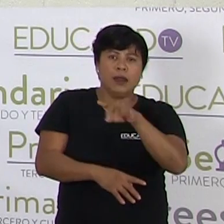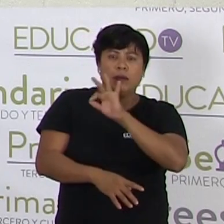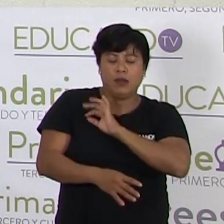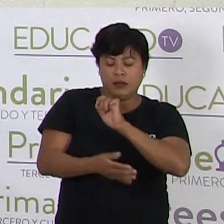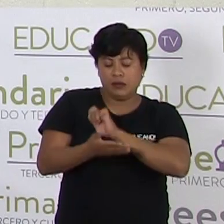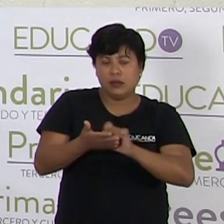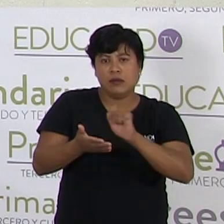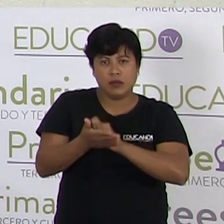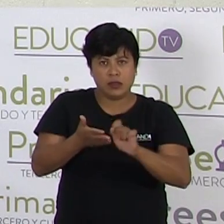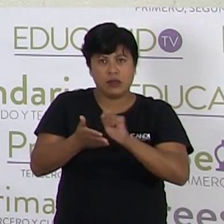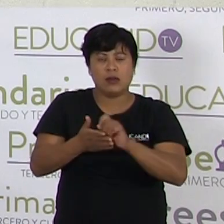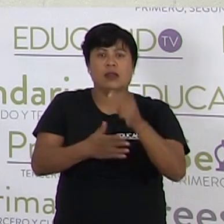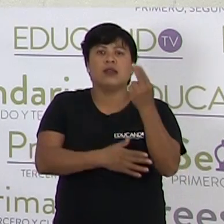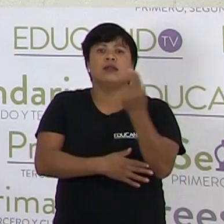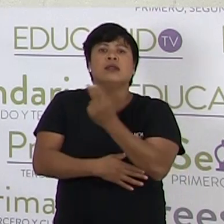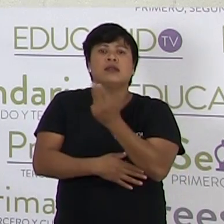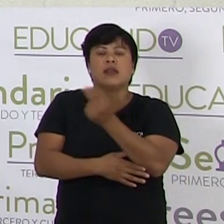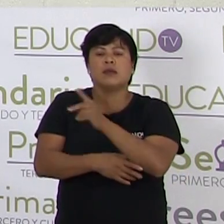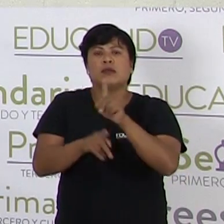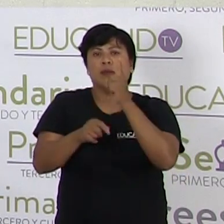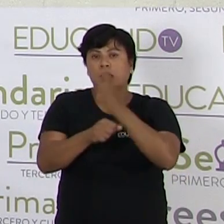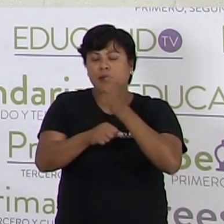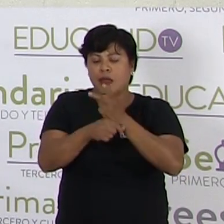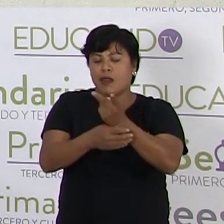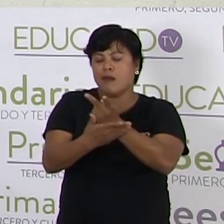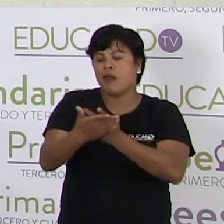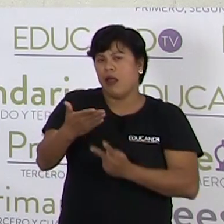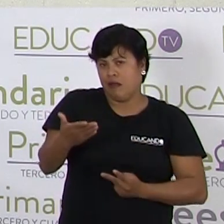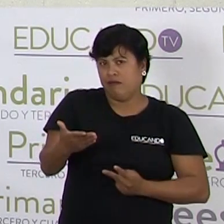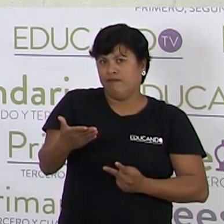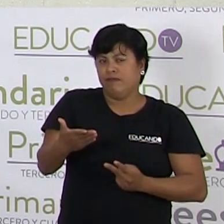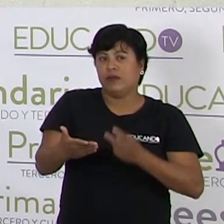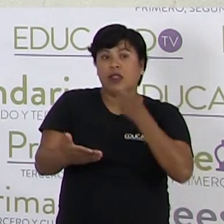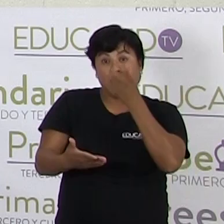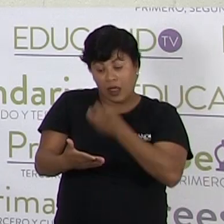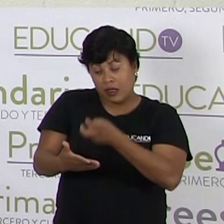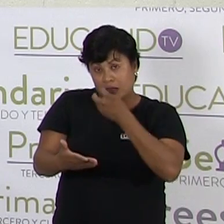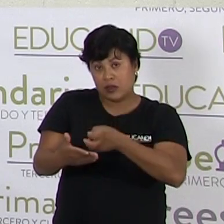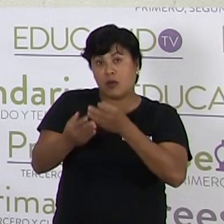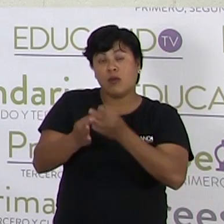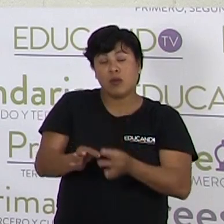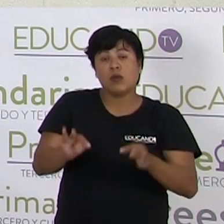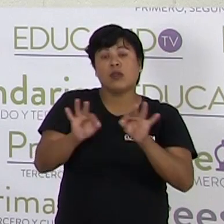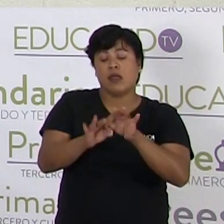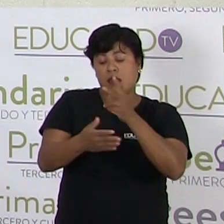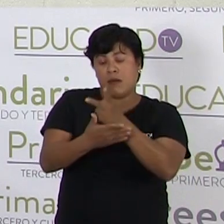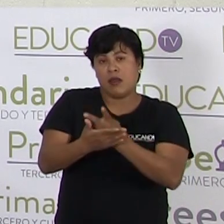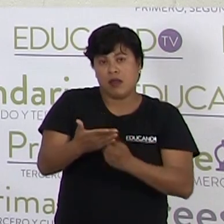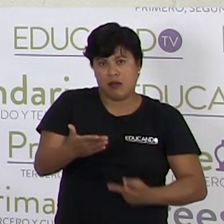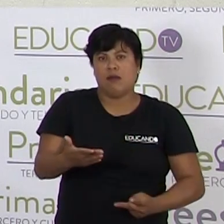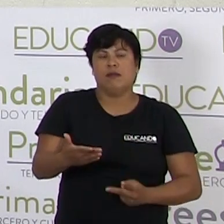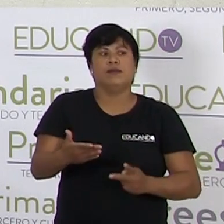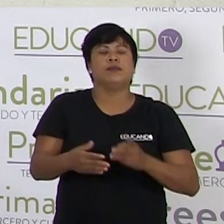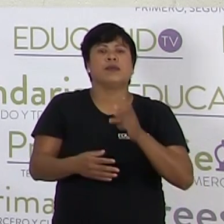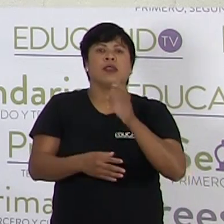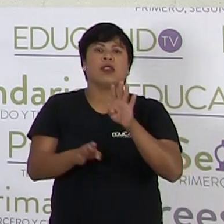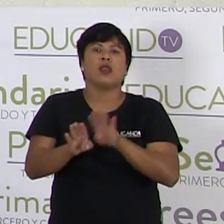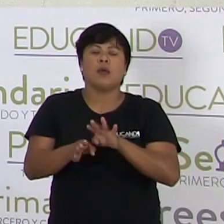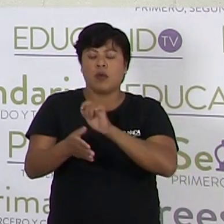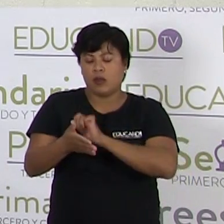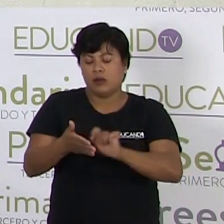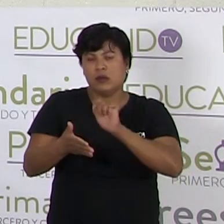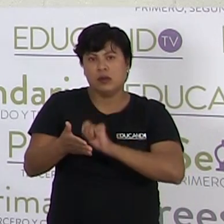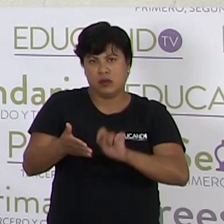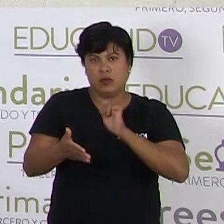escribir necesitamos planear. Es muy importante la planeación de la